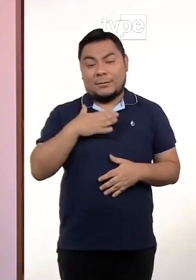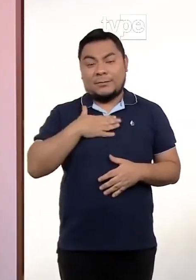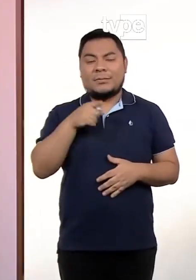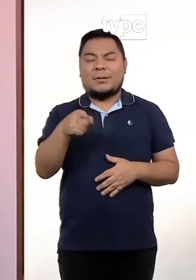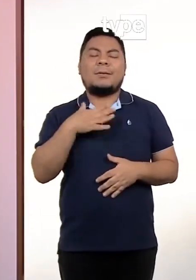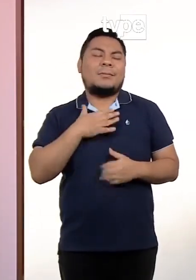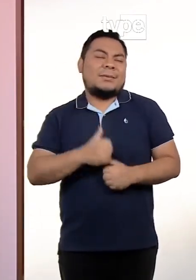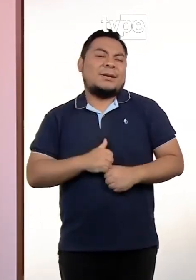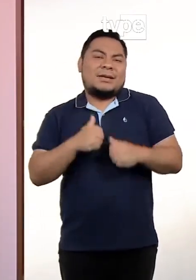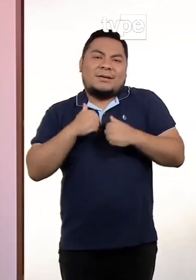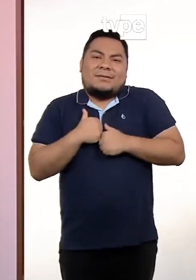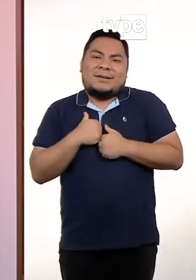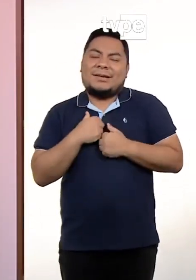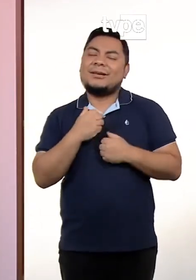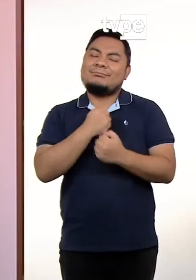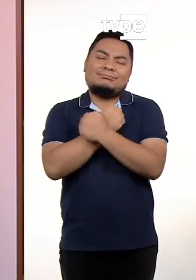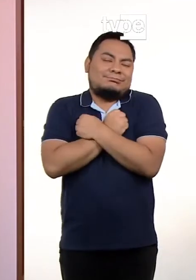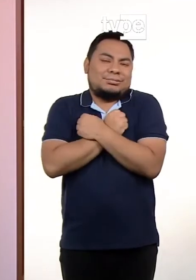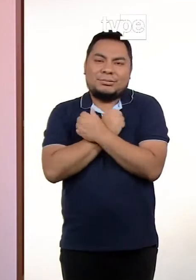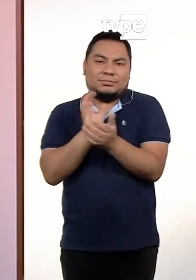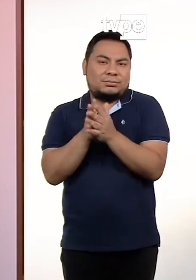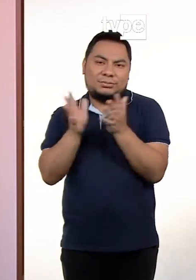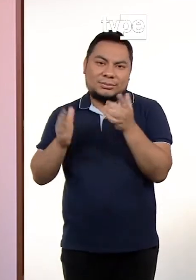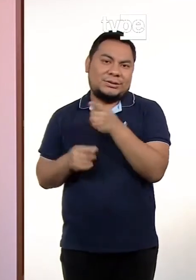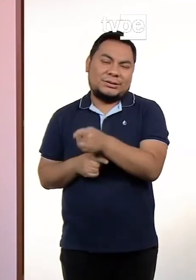Para mí significa mi vida.